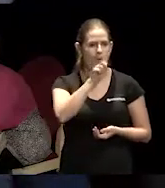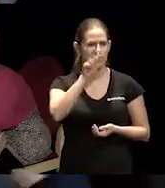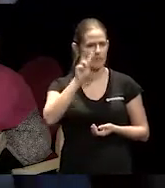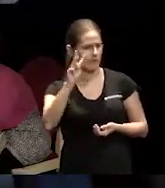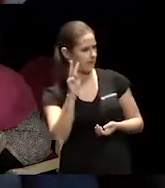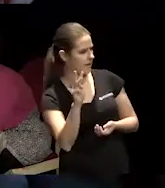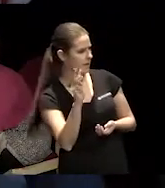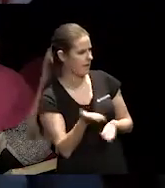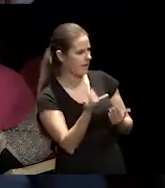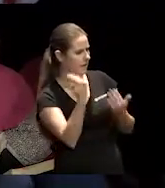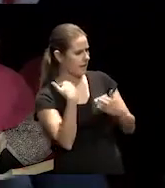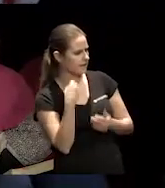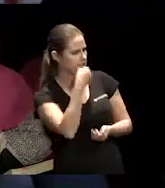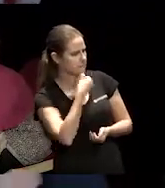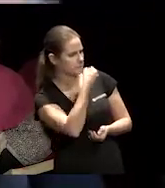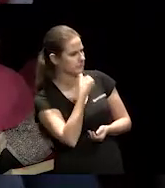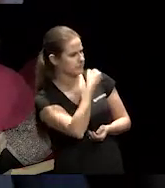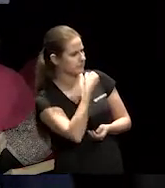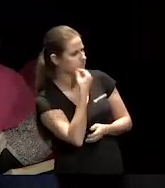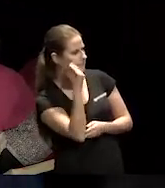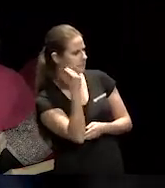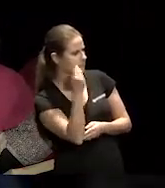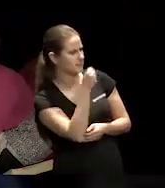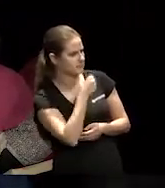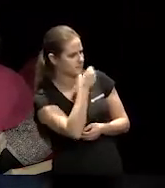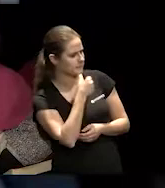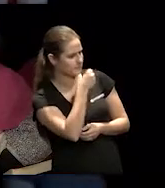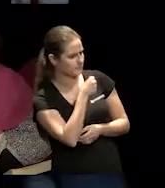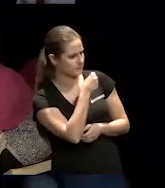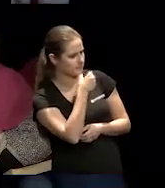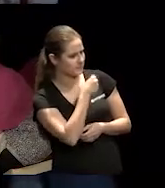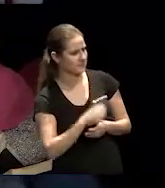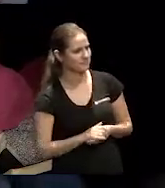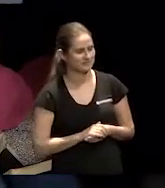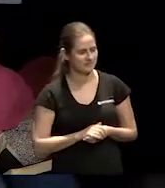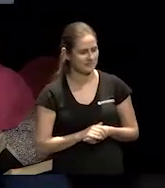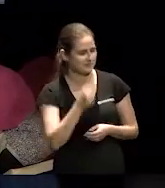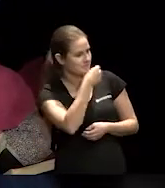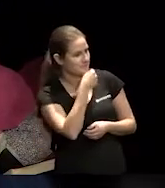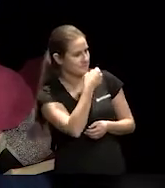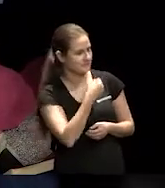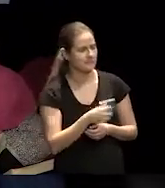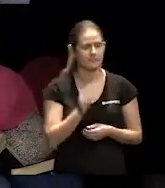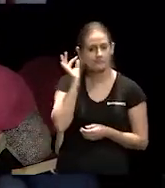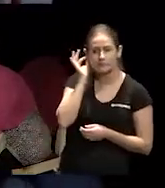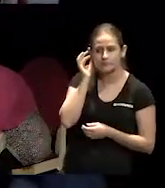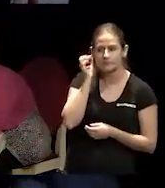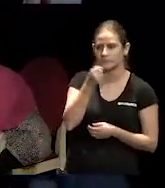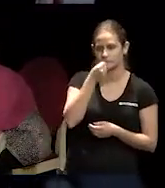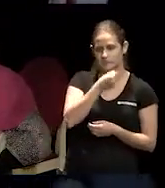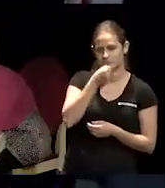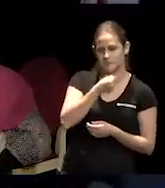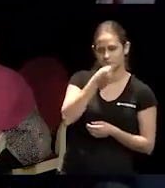1, 2, 3, 4, summertime, and the living is easy. Fish are